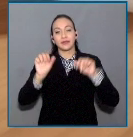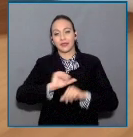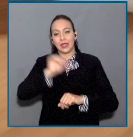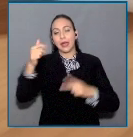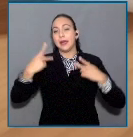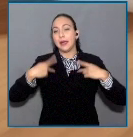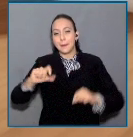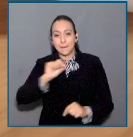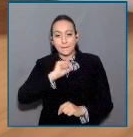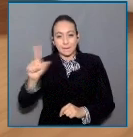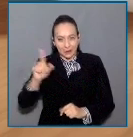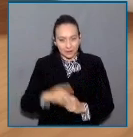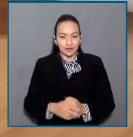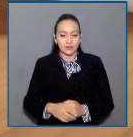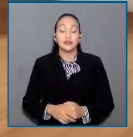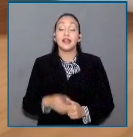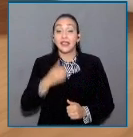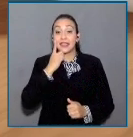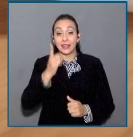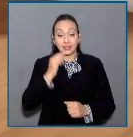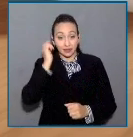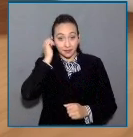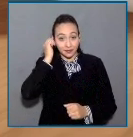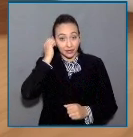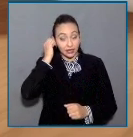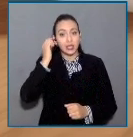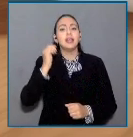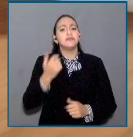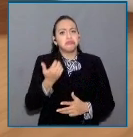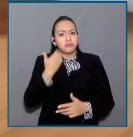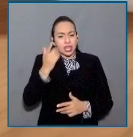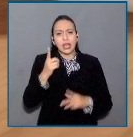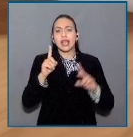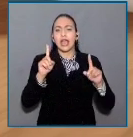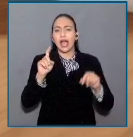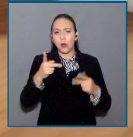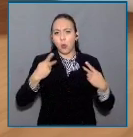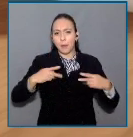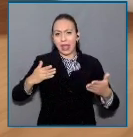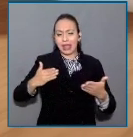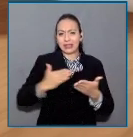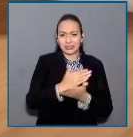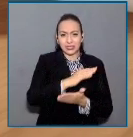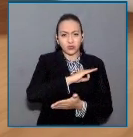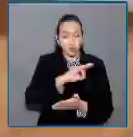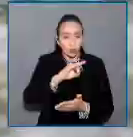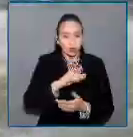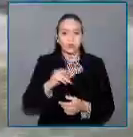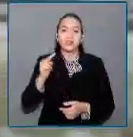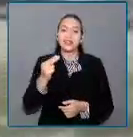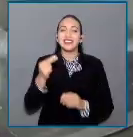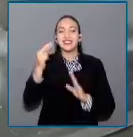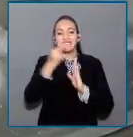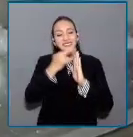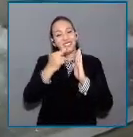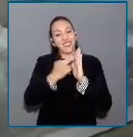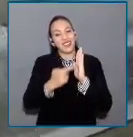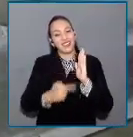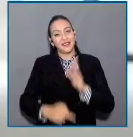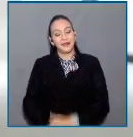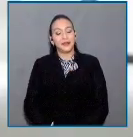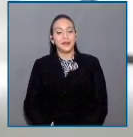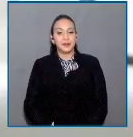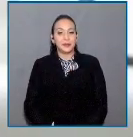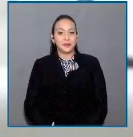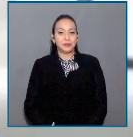funcionarios reconocieron que para garantizar el derecho humano al agua se debe cumplir con ciertos requisitos. A pesar de que